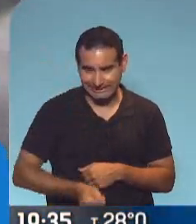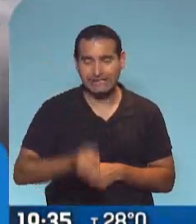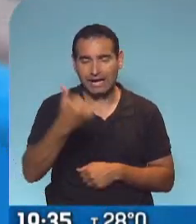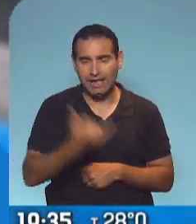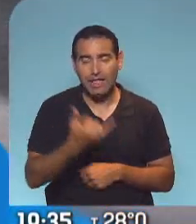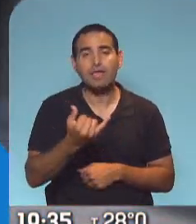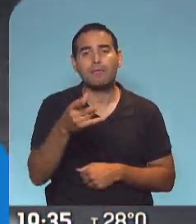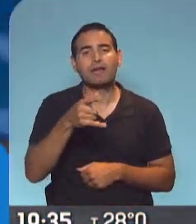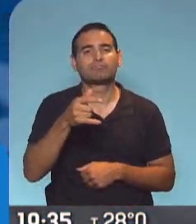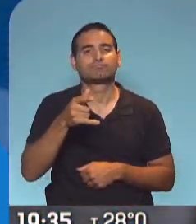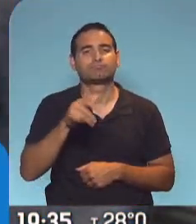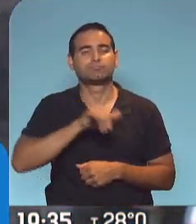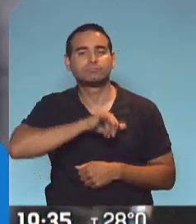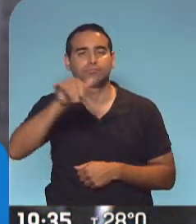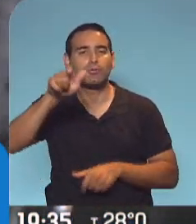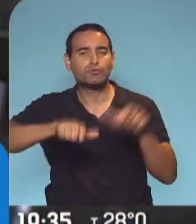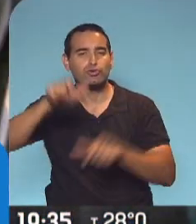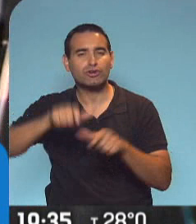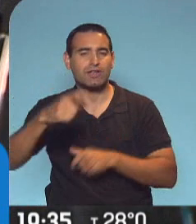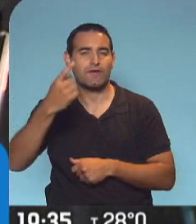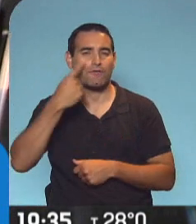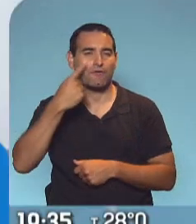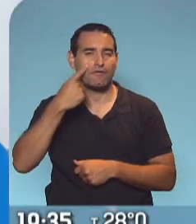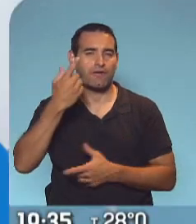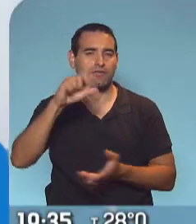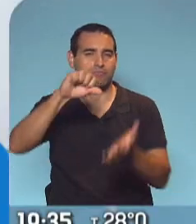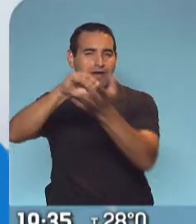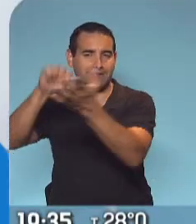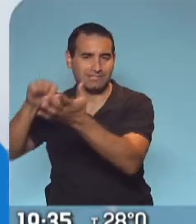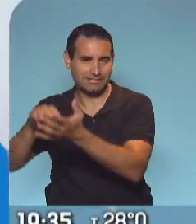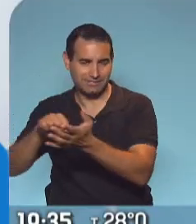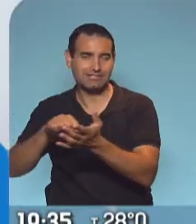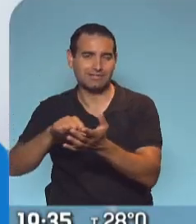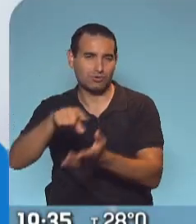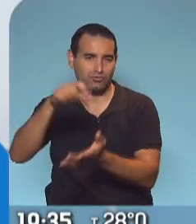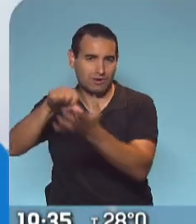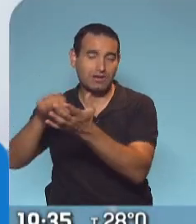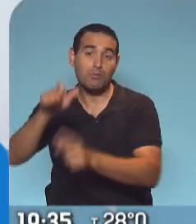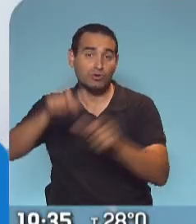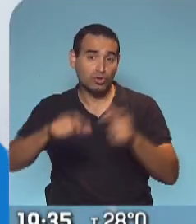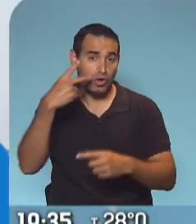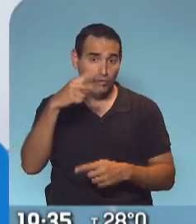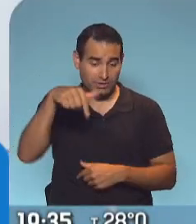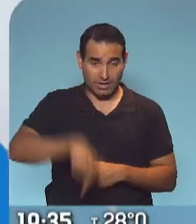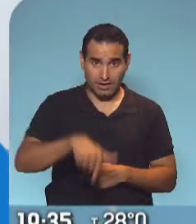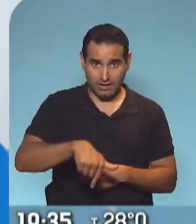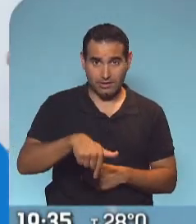el transporte de pasajeros residentes de sus respectivos países, es decir, aquellos turistas que están hoy en